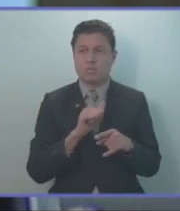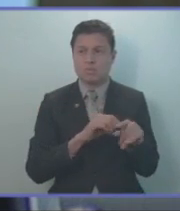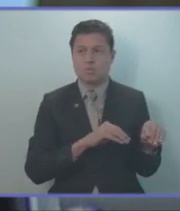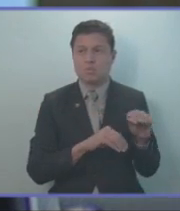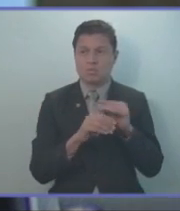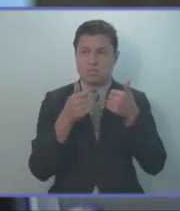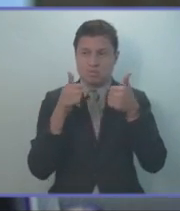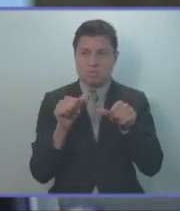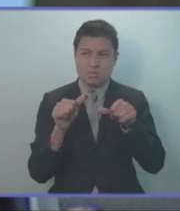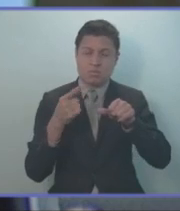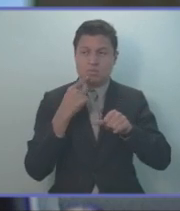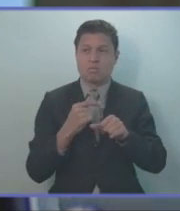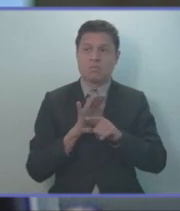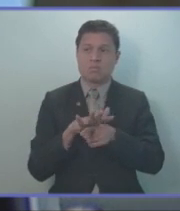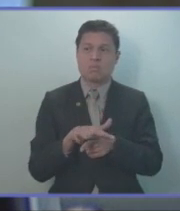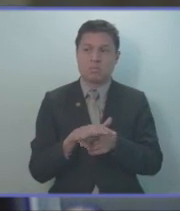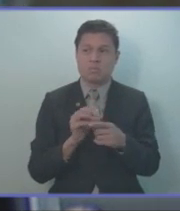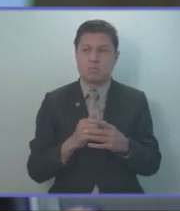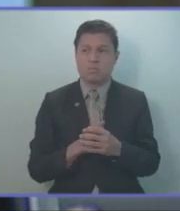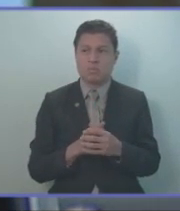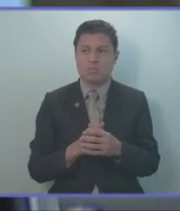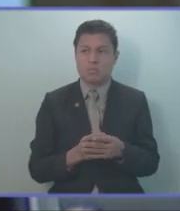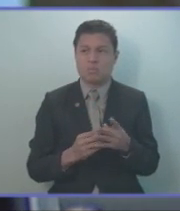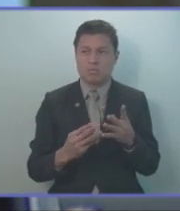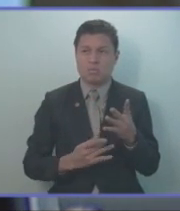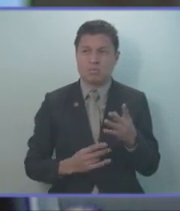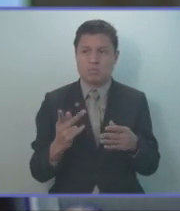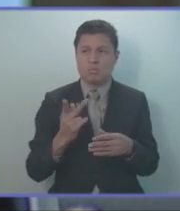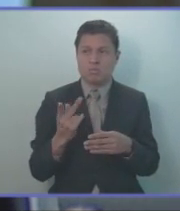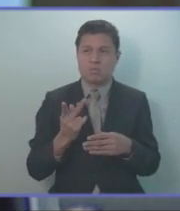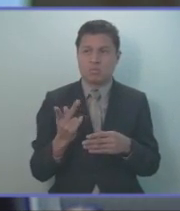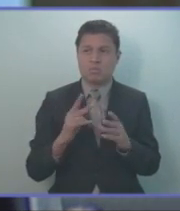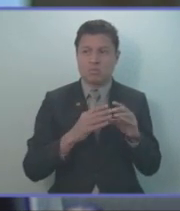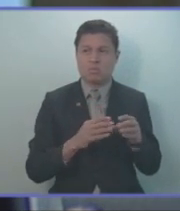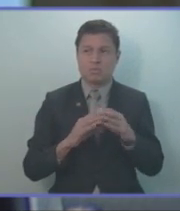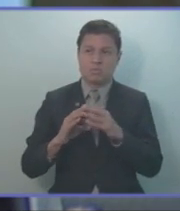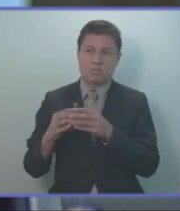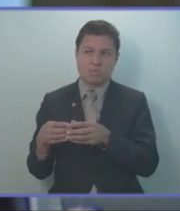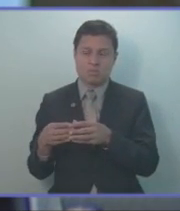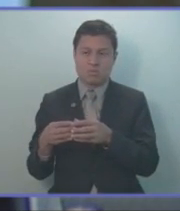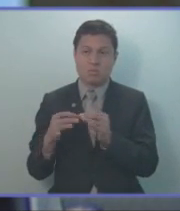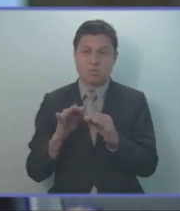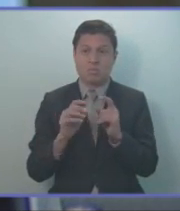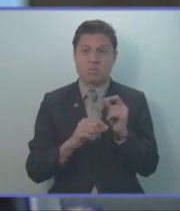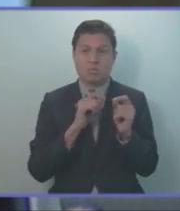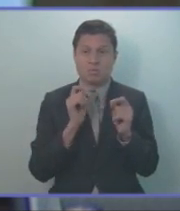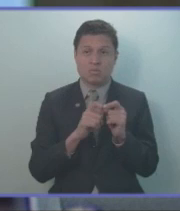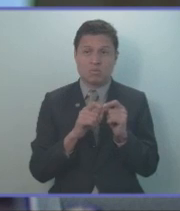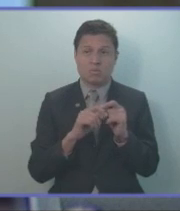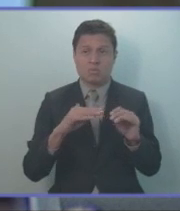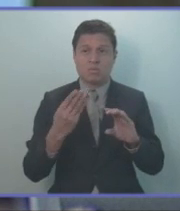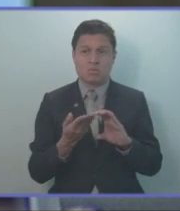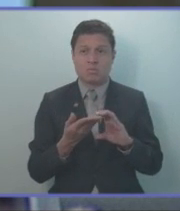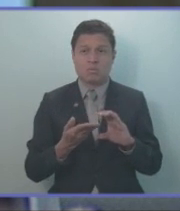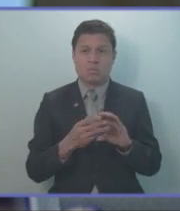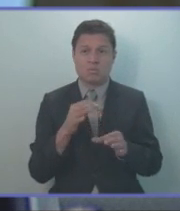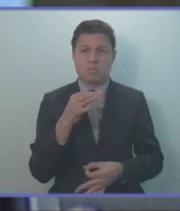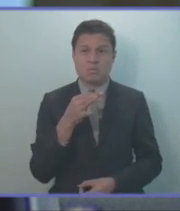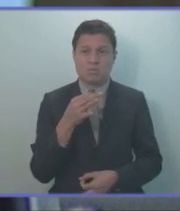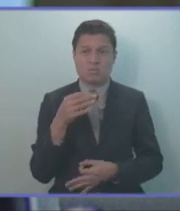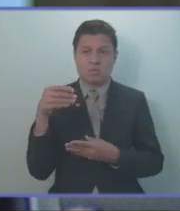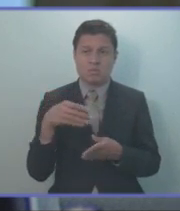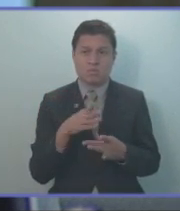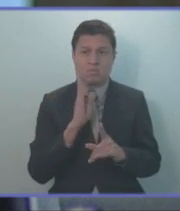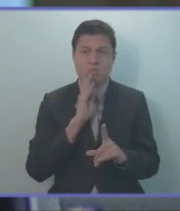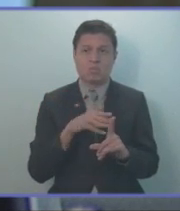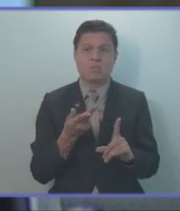acuerdos y obligaciones suscritas entre ambas partes. En particular, la adhesión a la hoja de ruta